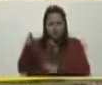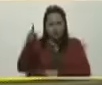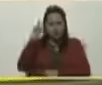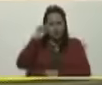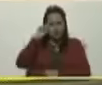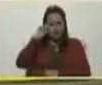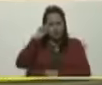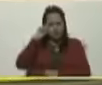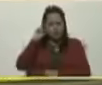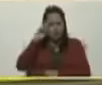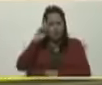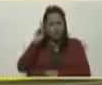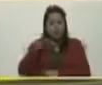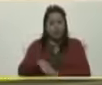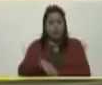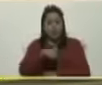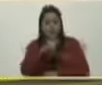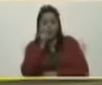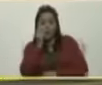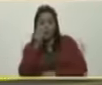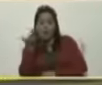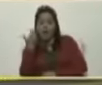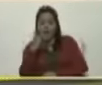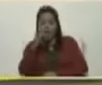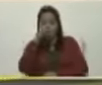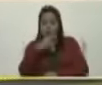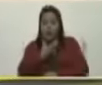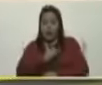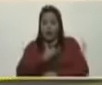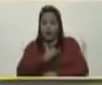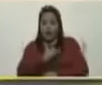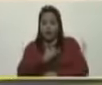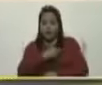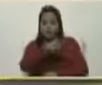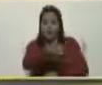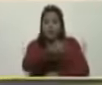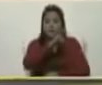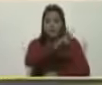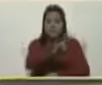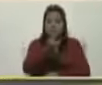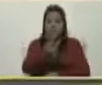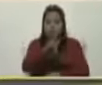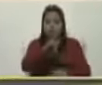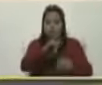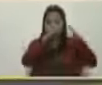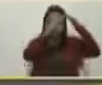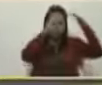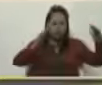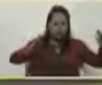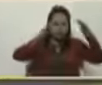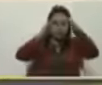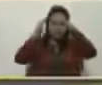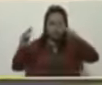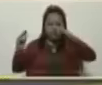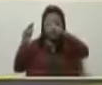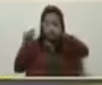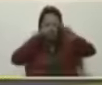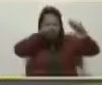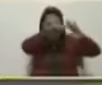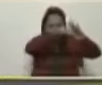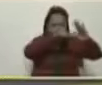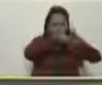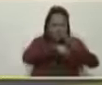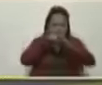en ese momento. Cuenta, señor presidente, con 22 galpones, los cuales no están produciendo.